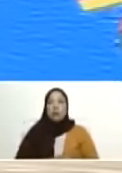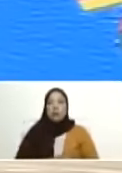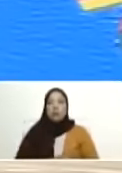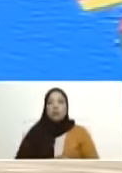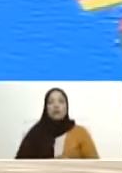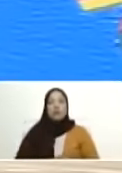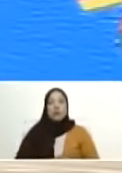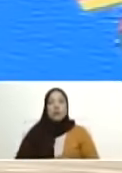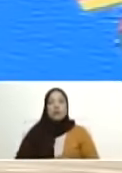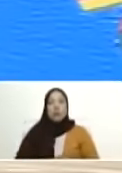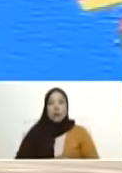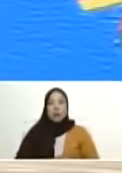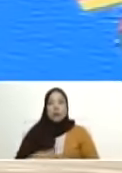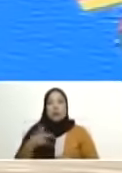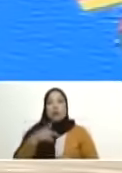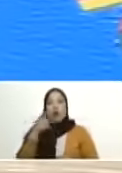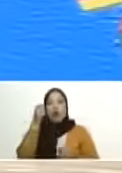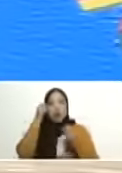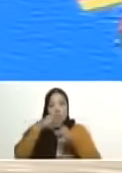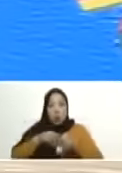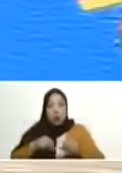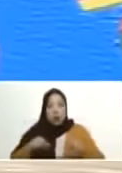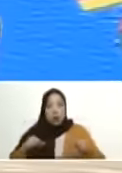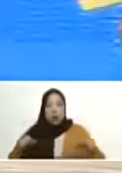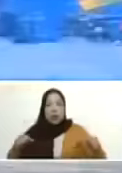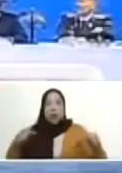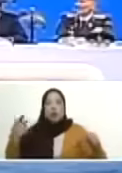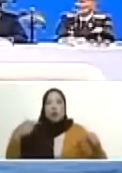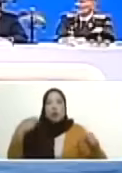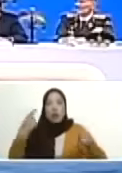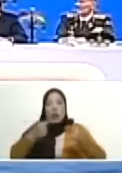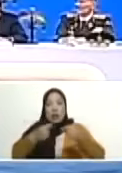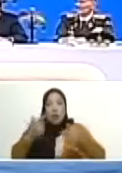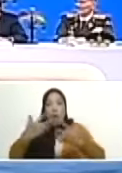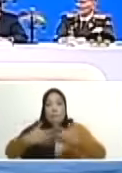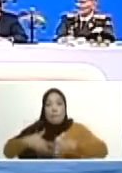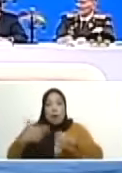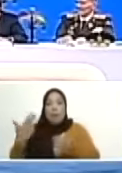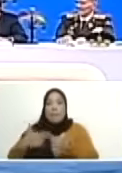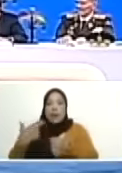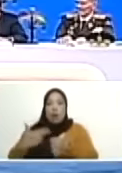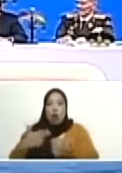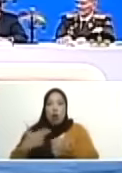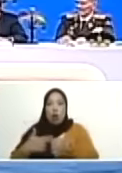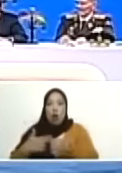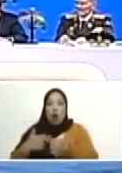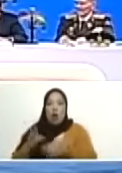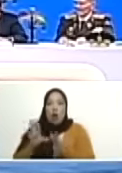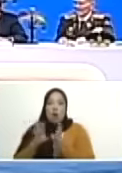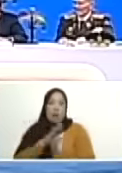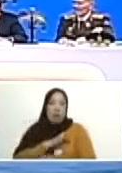sobre su territorio, su riqueza petrolera.